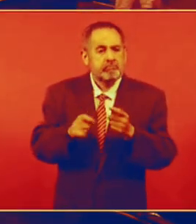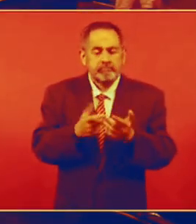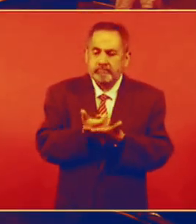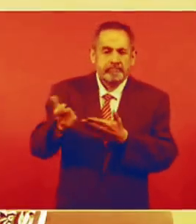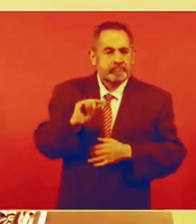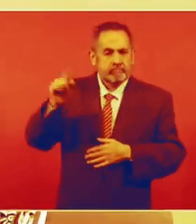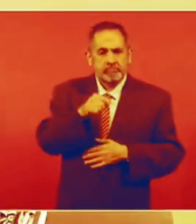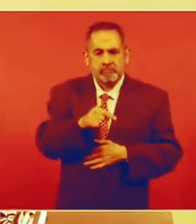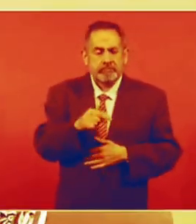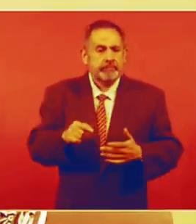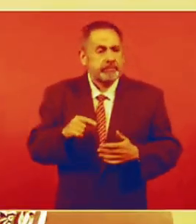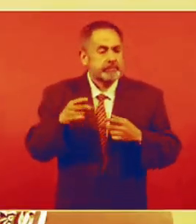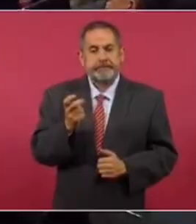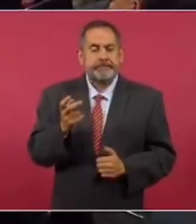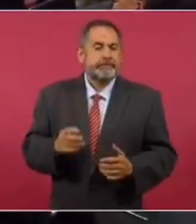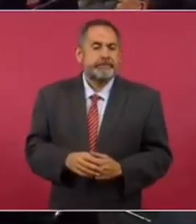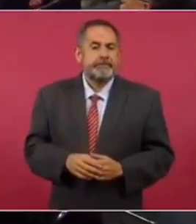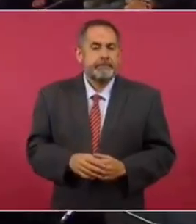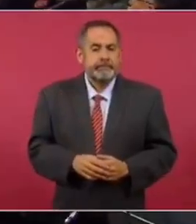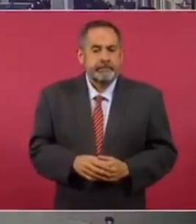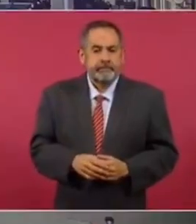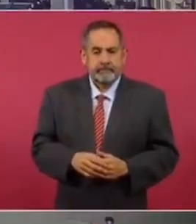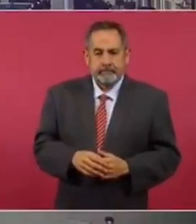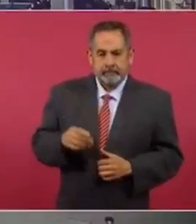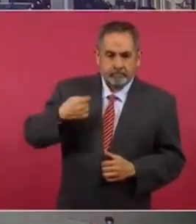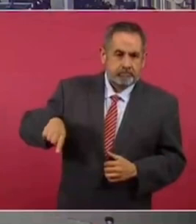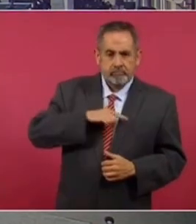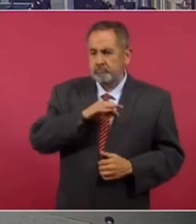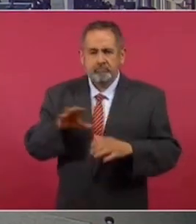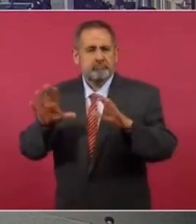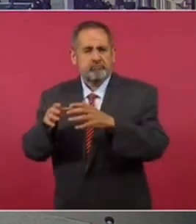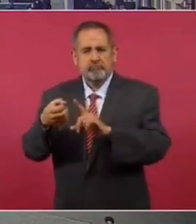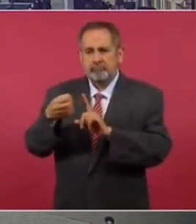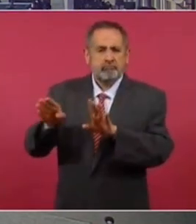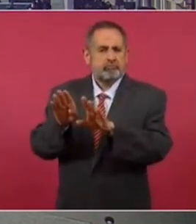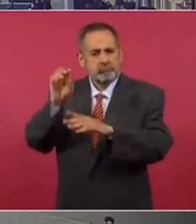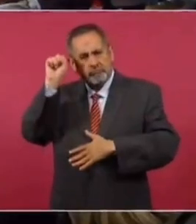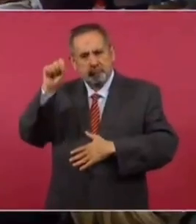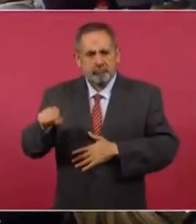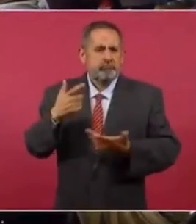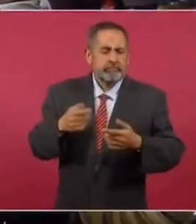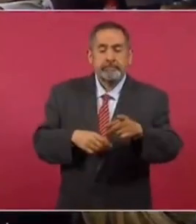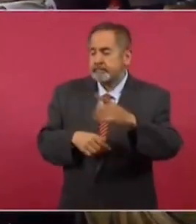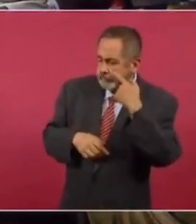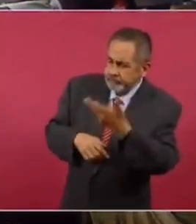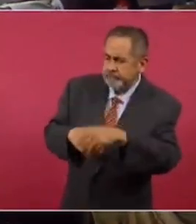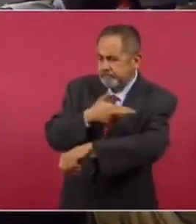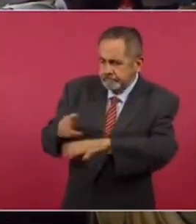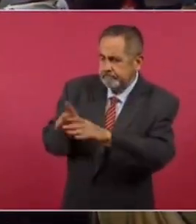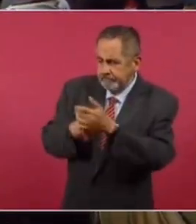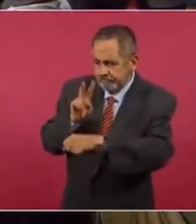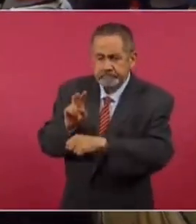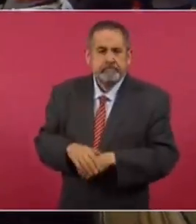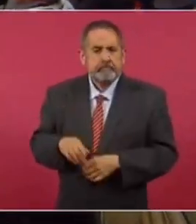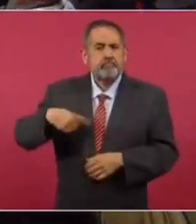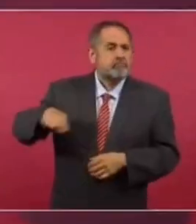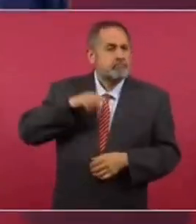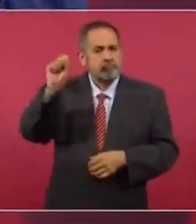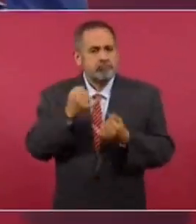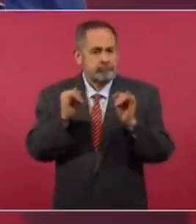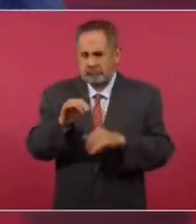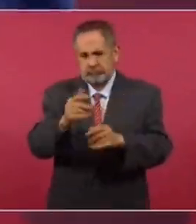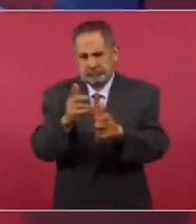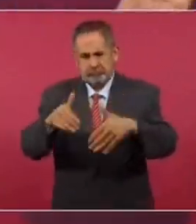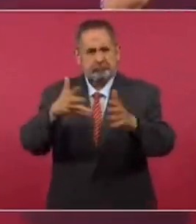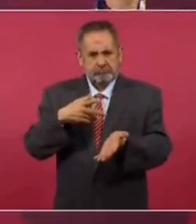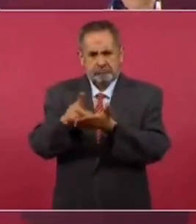salario profesional a los periodistas, y que se mejore y que se cumpla y que haya inspección. ¿Podríamos organizarnos como un sindicato independiente? Sí, todos.